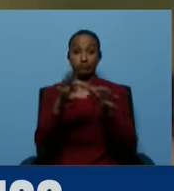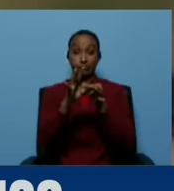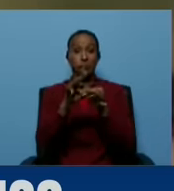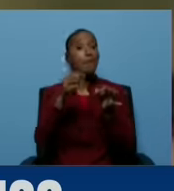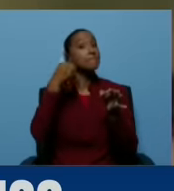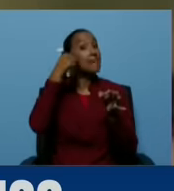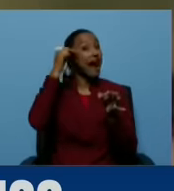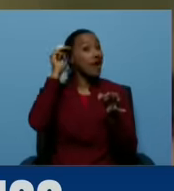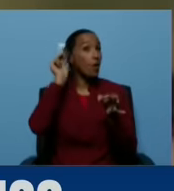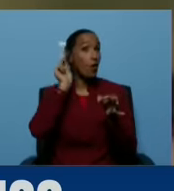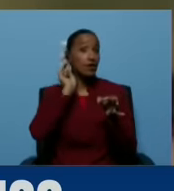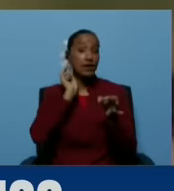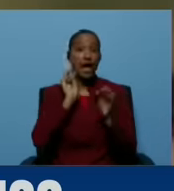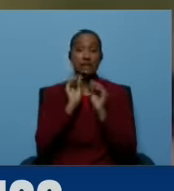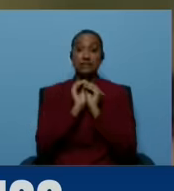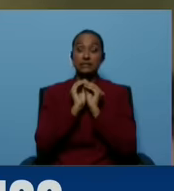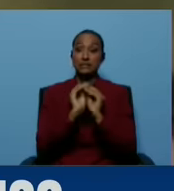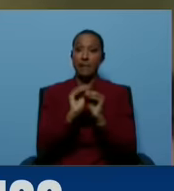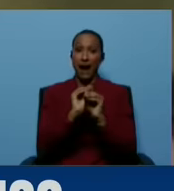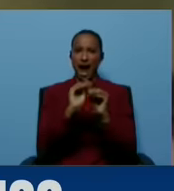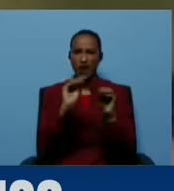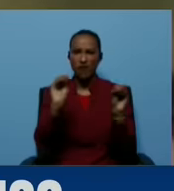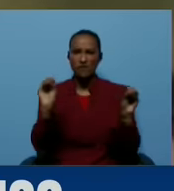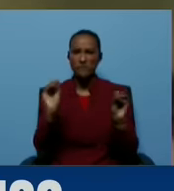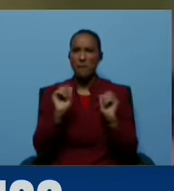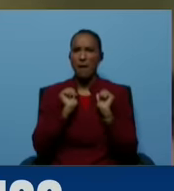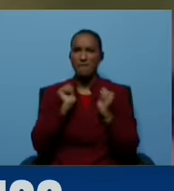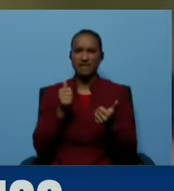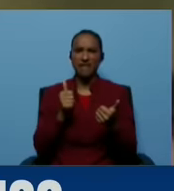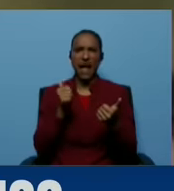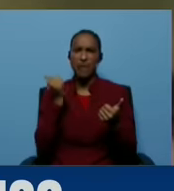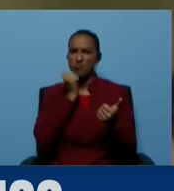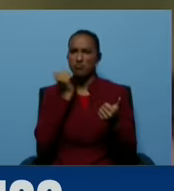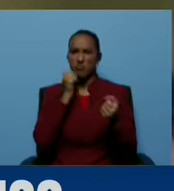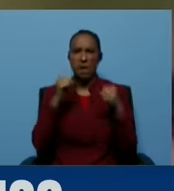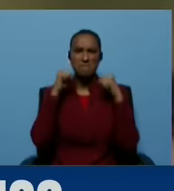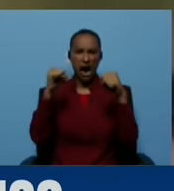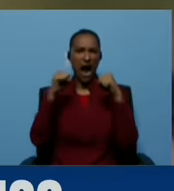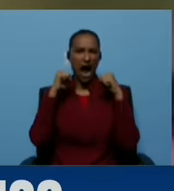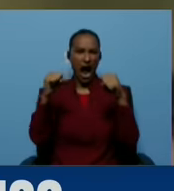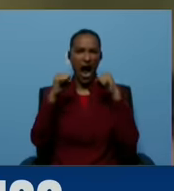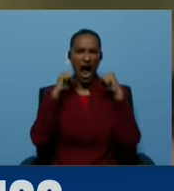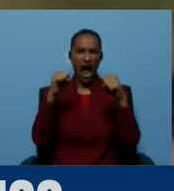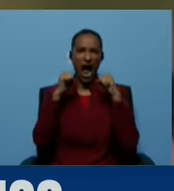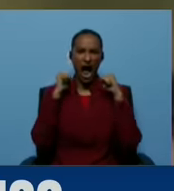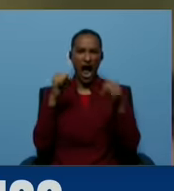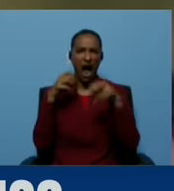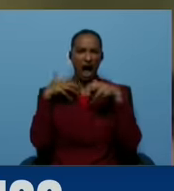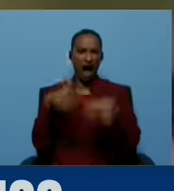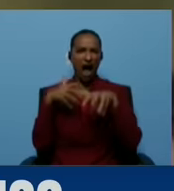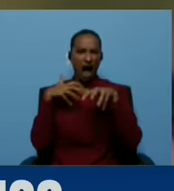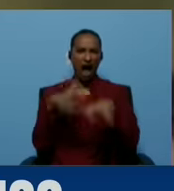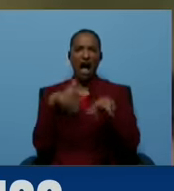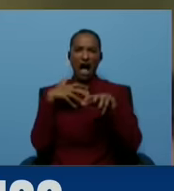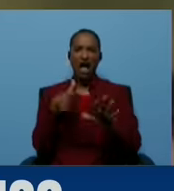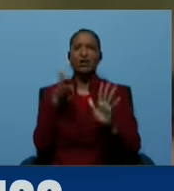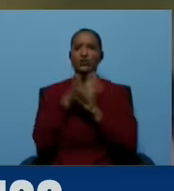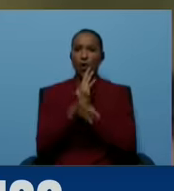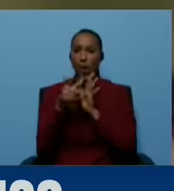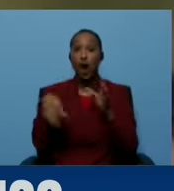Machado, llamaron a la violencia en Venezuela. Una violencia vandálica, una violencia